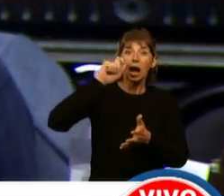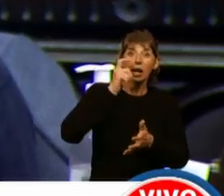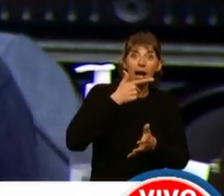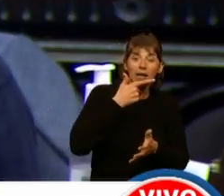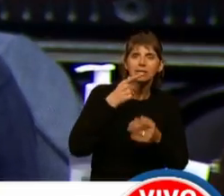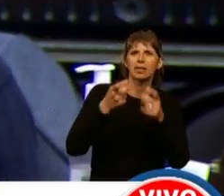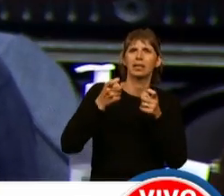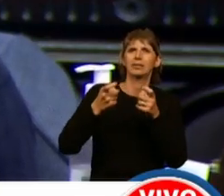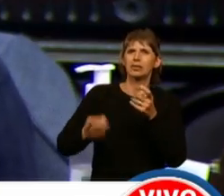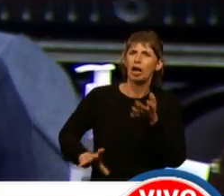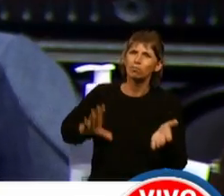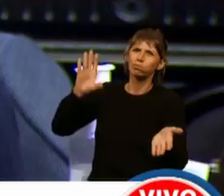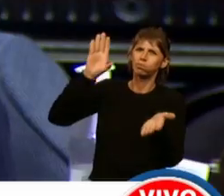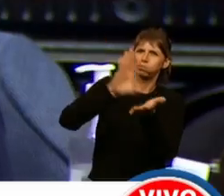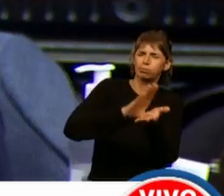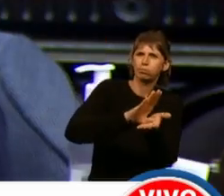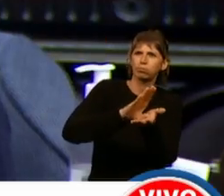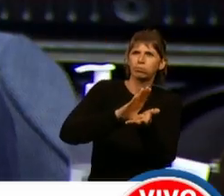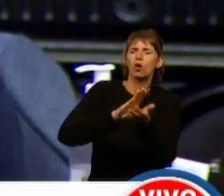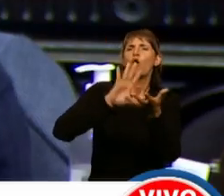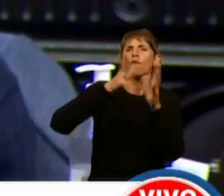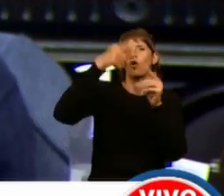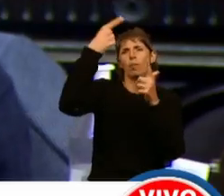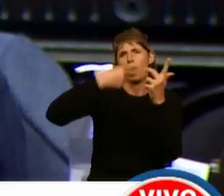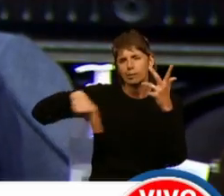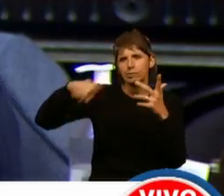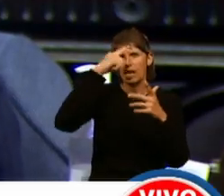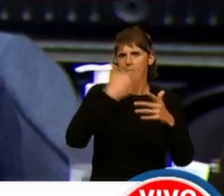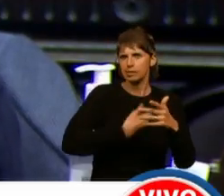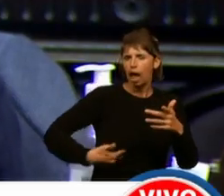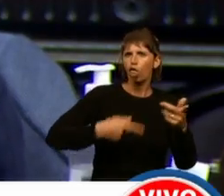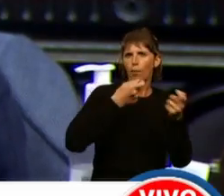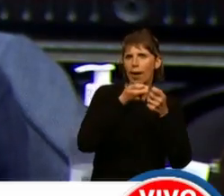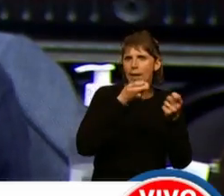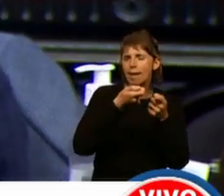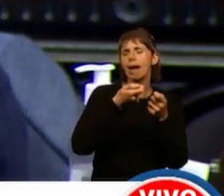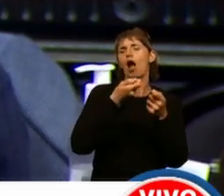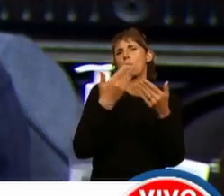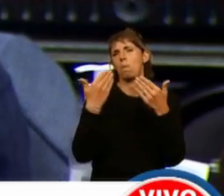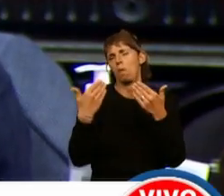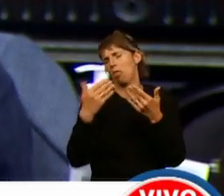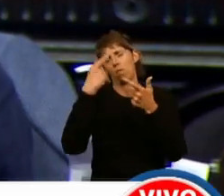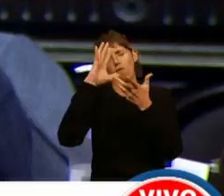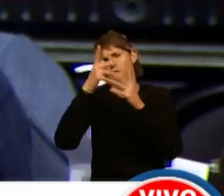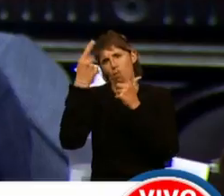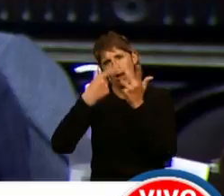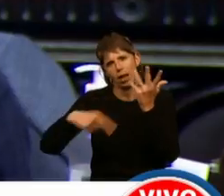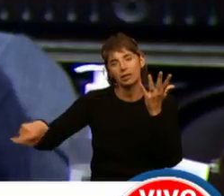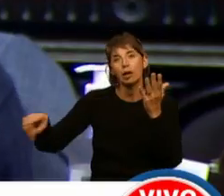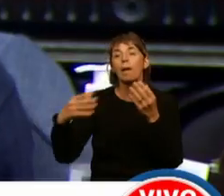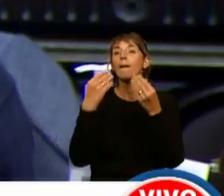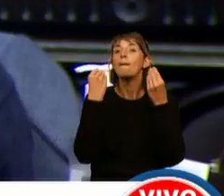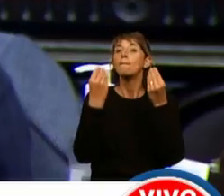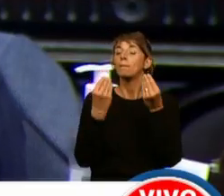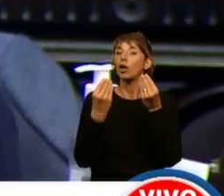inversiones que pueden hacerse de muchas maneras las puede liderar el estado de miles de maneras en un montón de ejemplos para tomar pero hay una